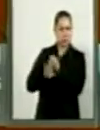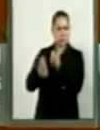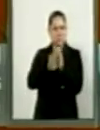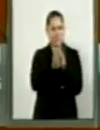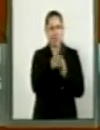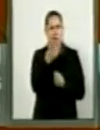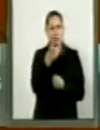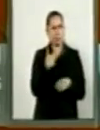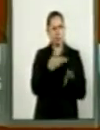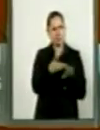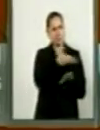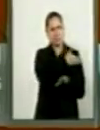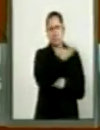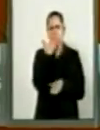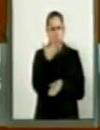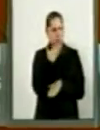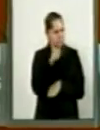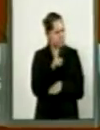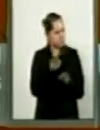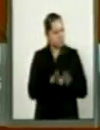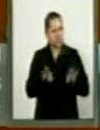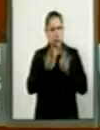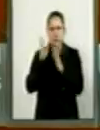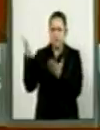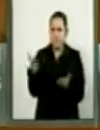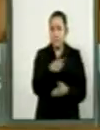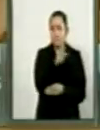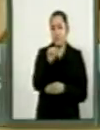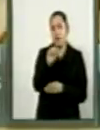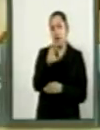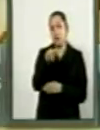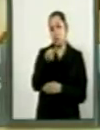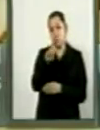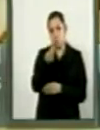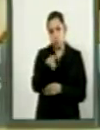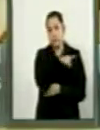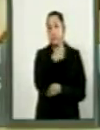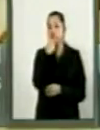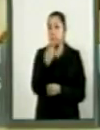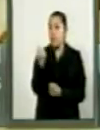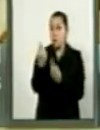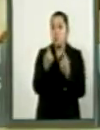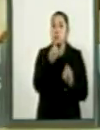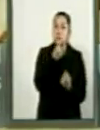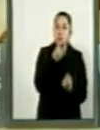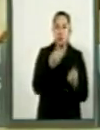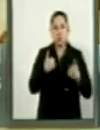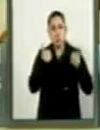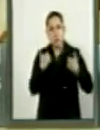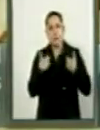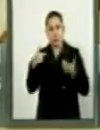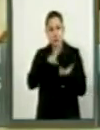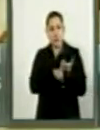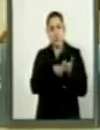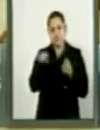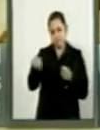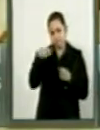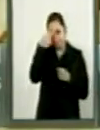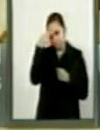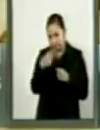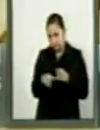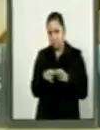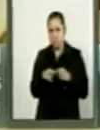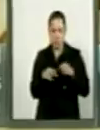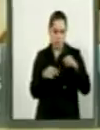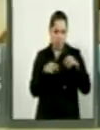ACNUR informó que el 58% de las niñas, niños y adolescentes no acompañados de los países del Triángulo Norte y México